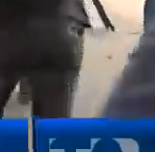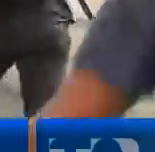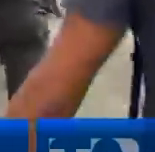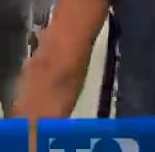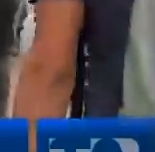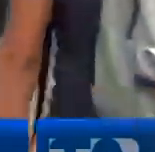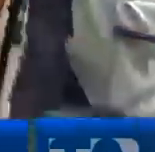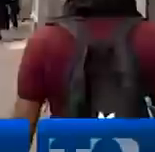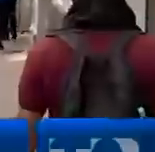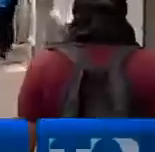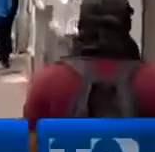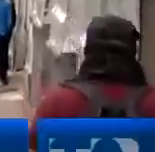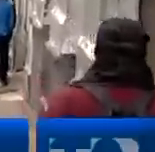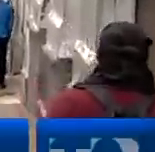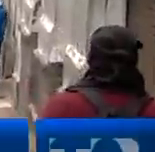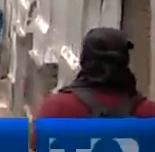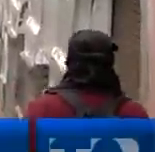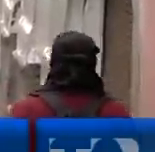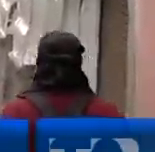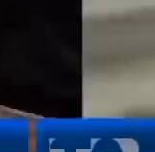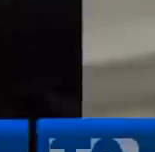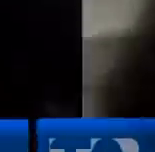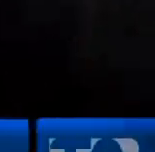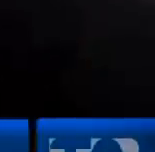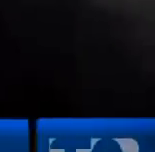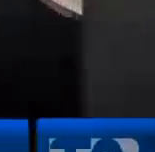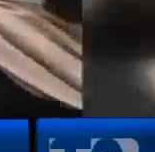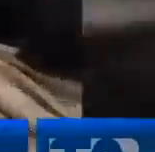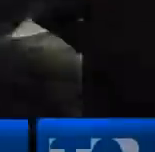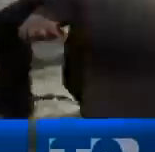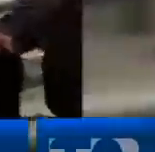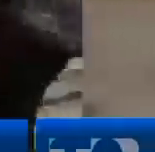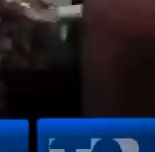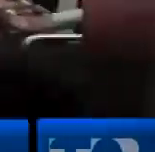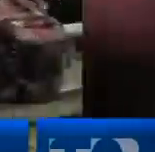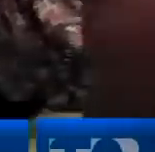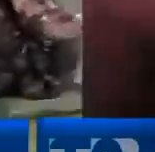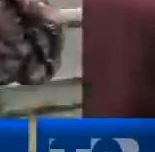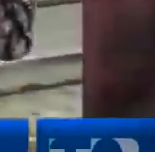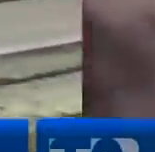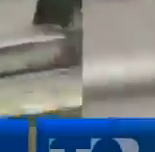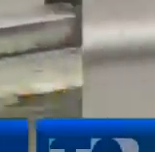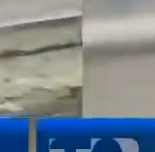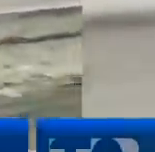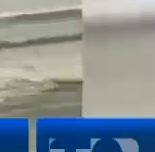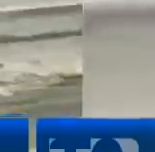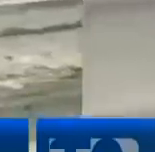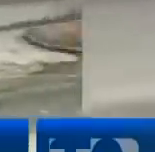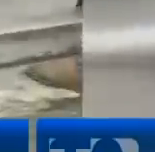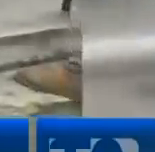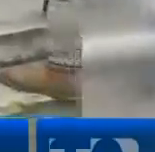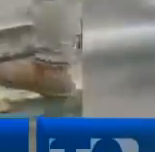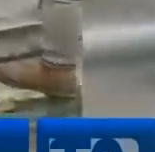Destrozaron bienes públicos, cerraron las vías y hasta destruyeron un patrullero.